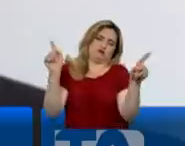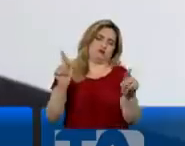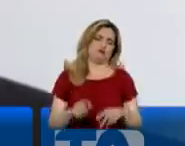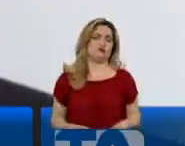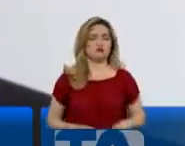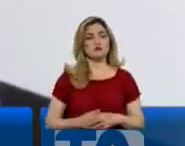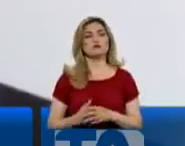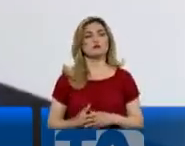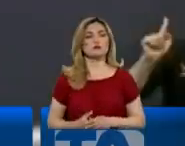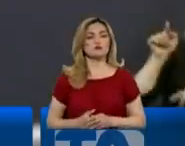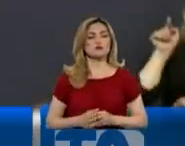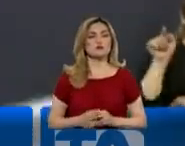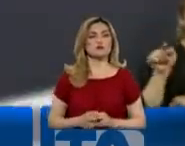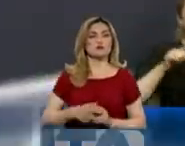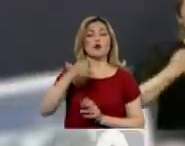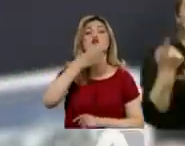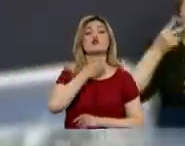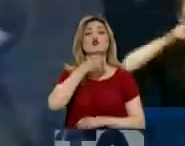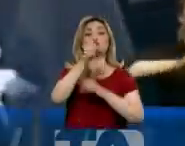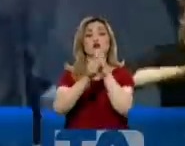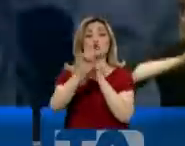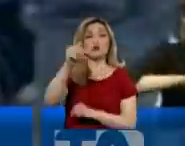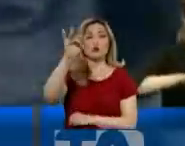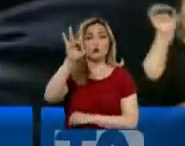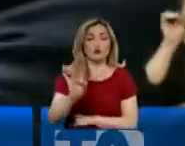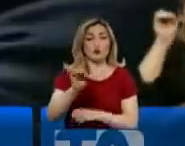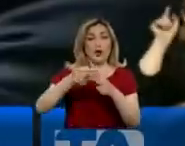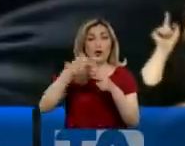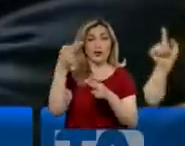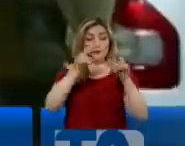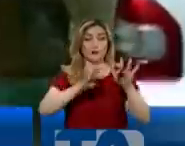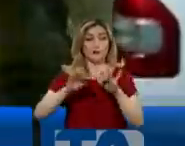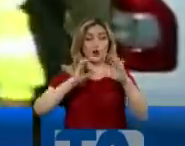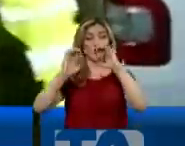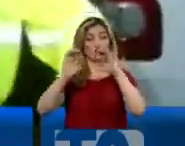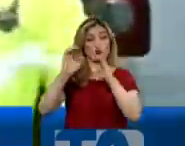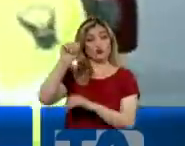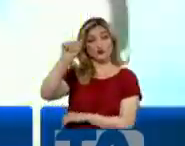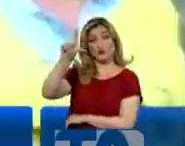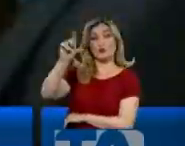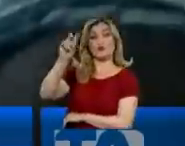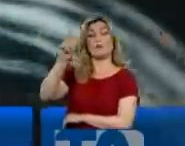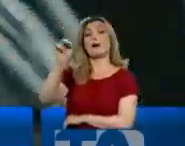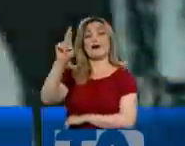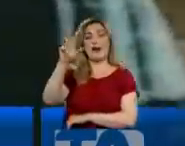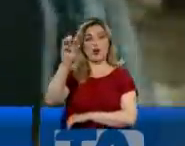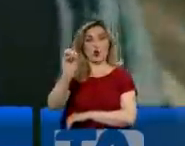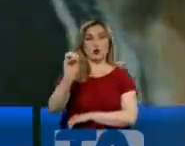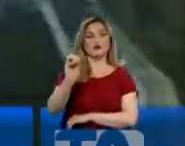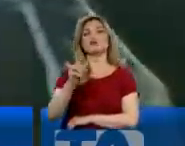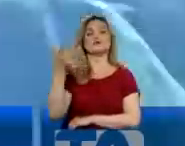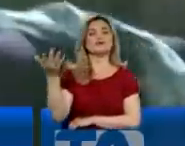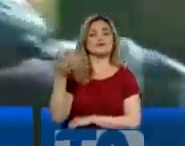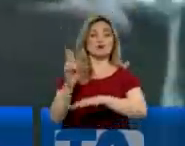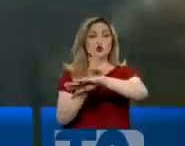totalmente diferentes en agosto de 2018 el secretario de comunicación fernando alvarado recibió una medida cautelar de uso de